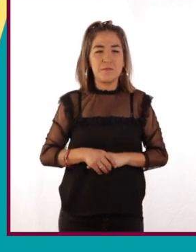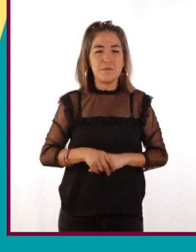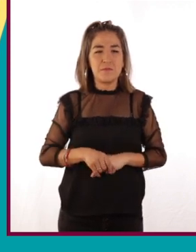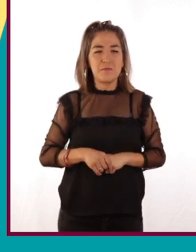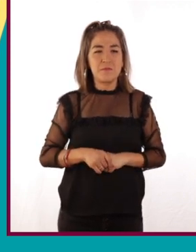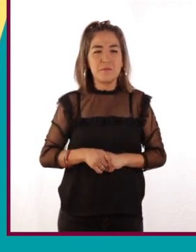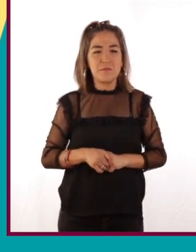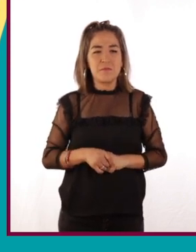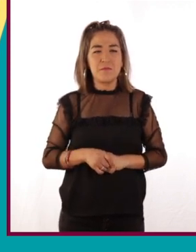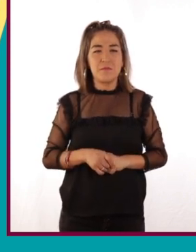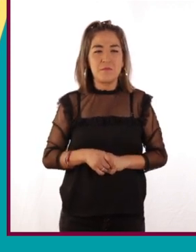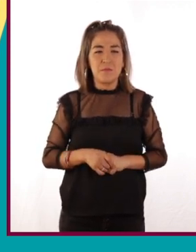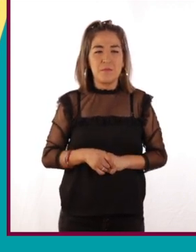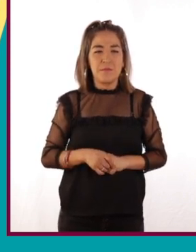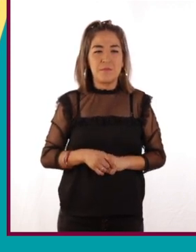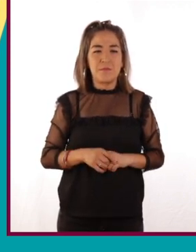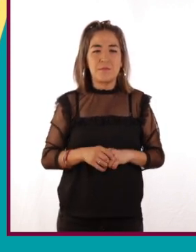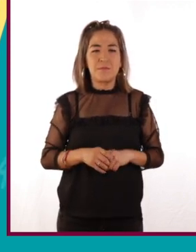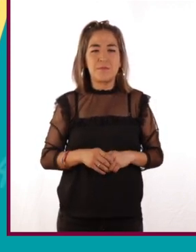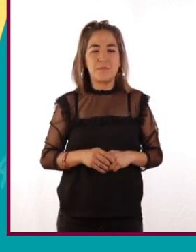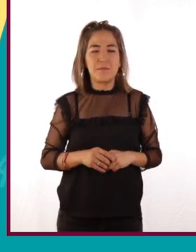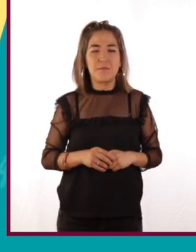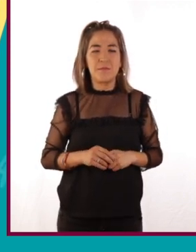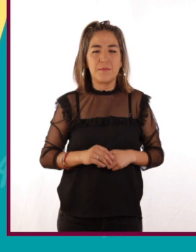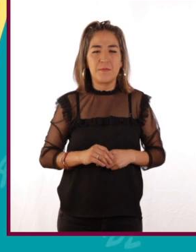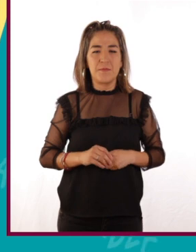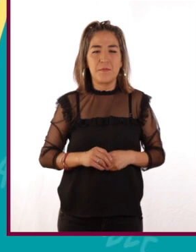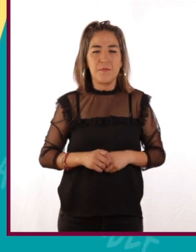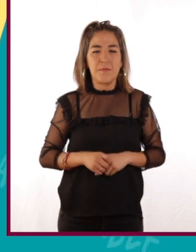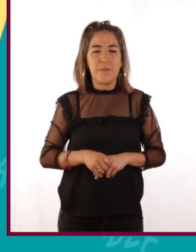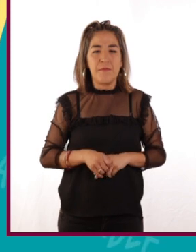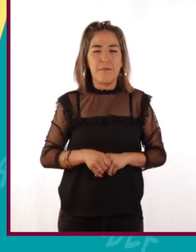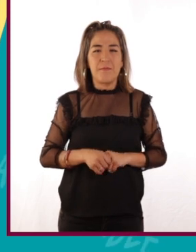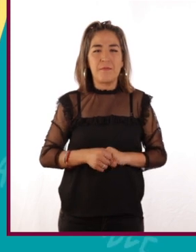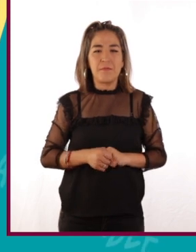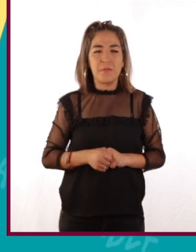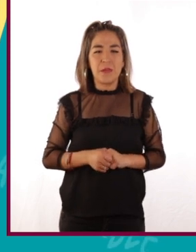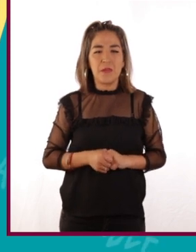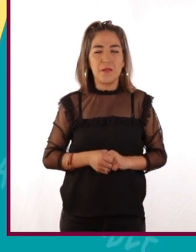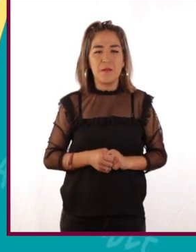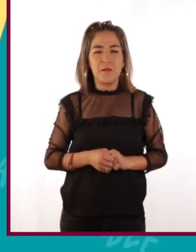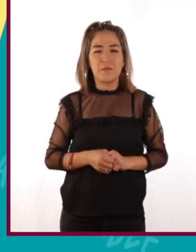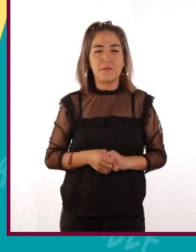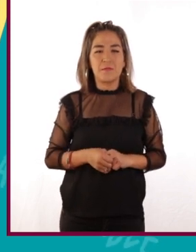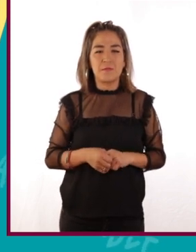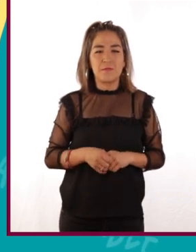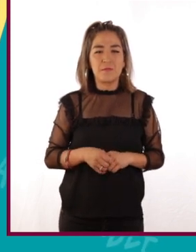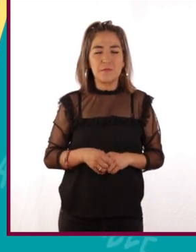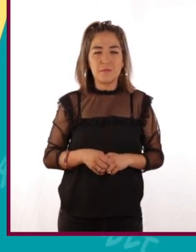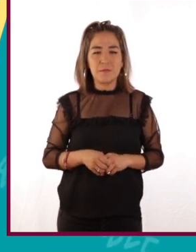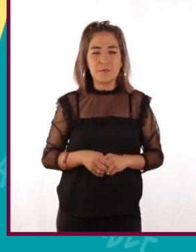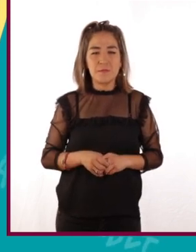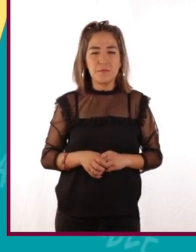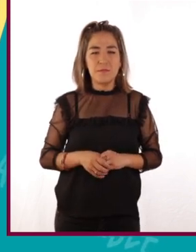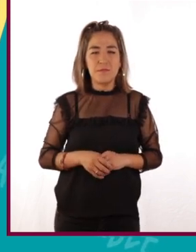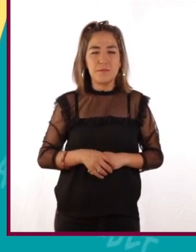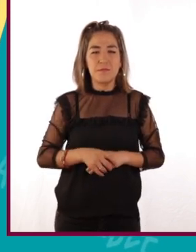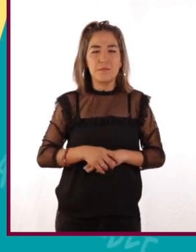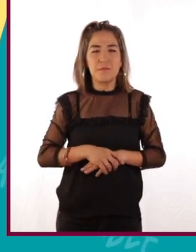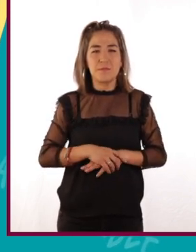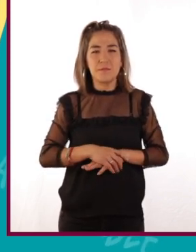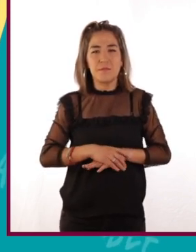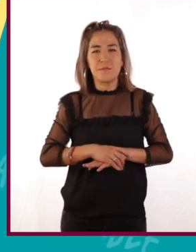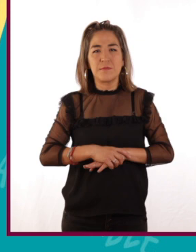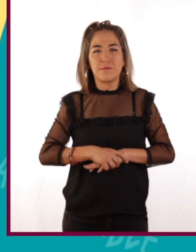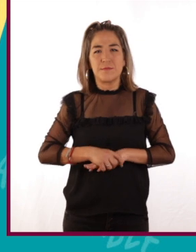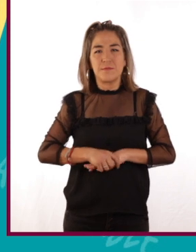la estructura de ciertos espacios topológicos. Una esfera y un poliedro son espacios topológicos. En este